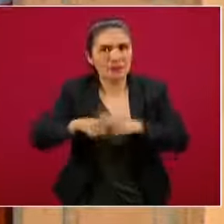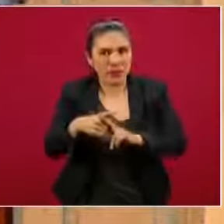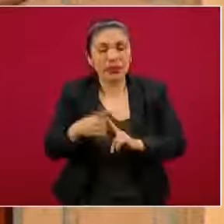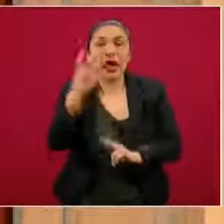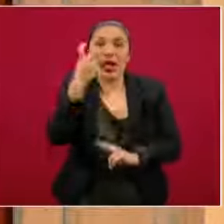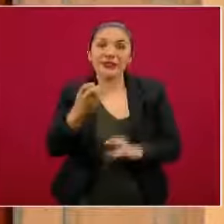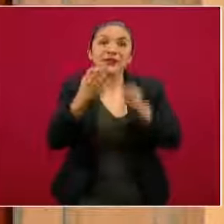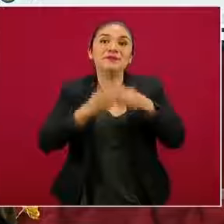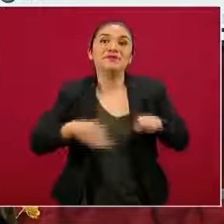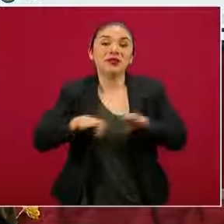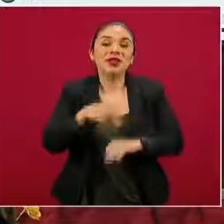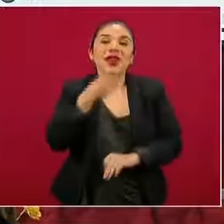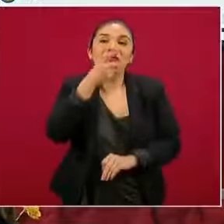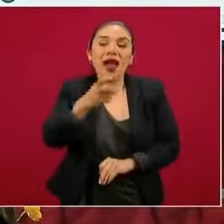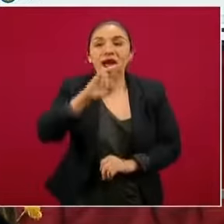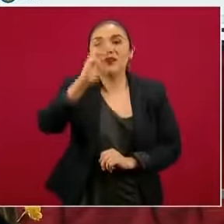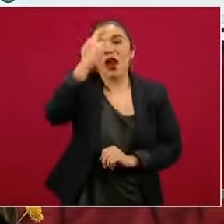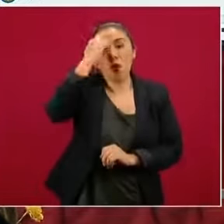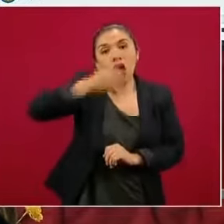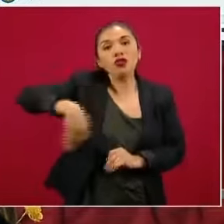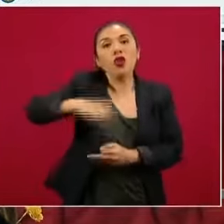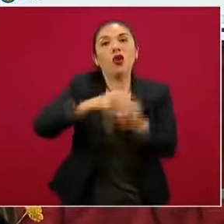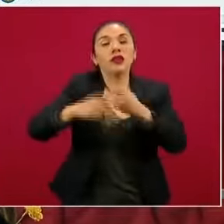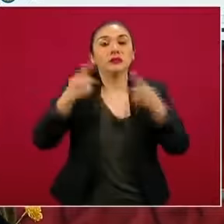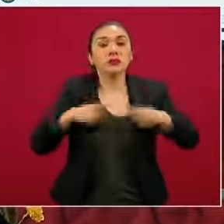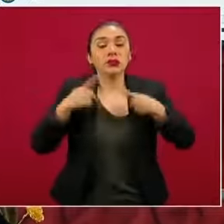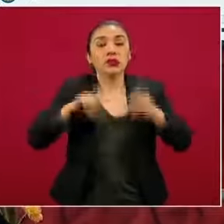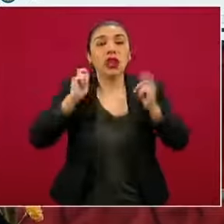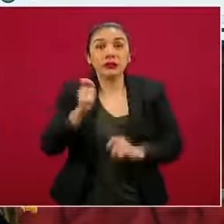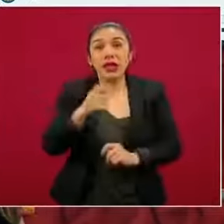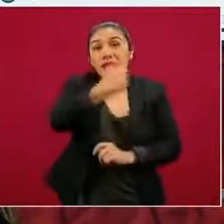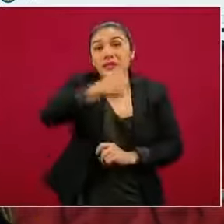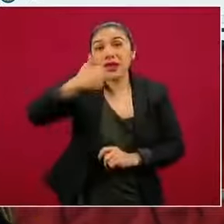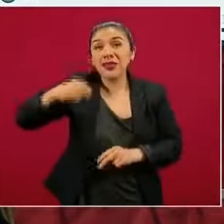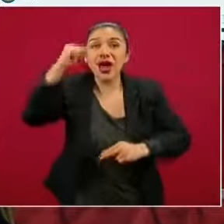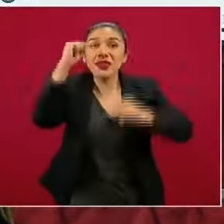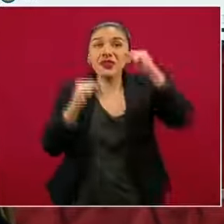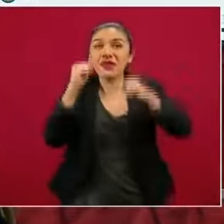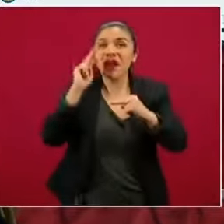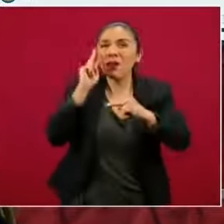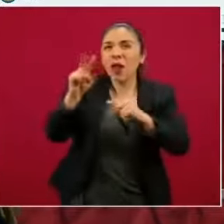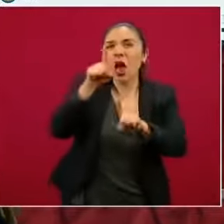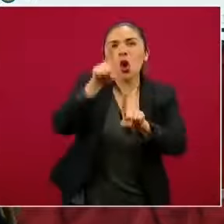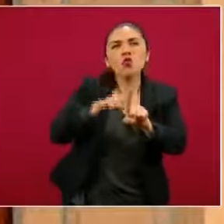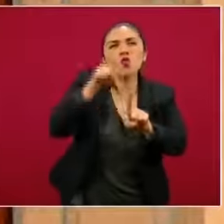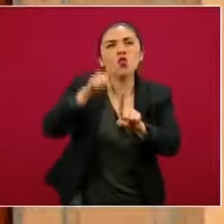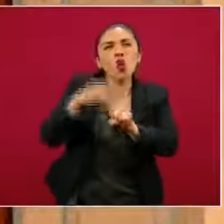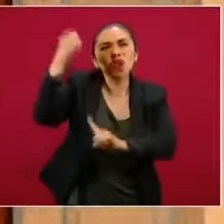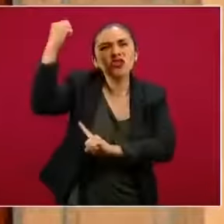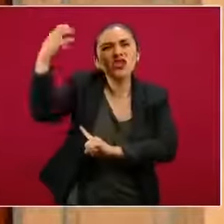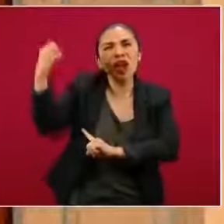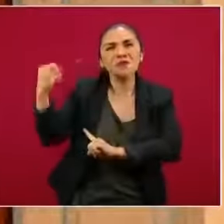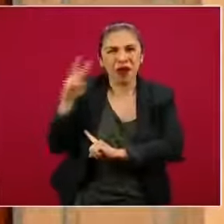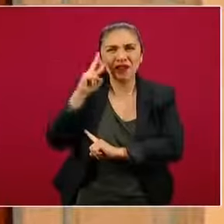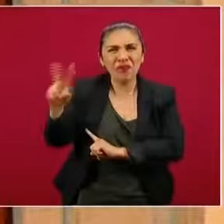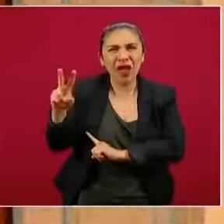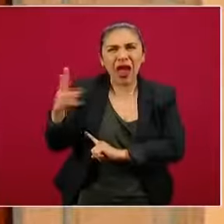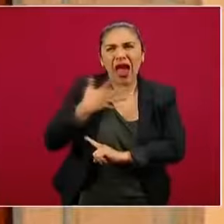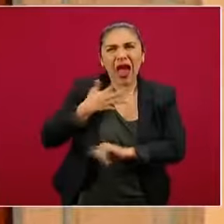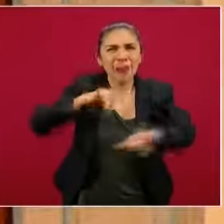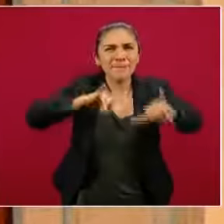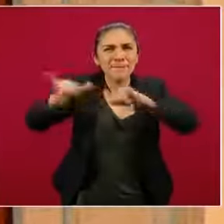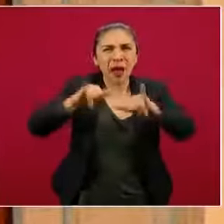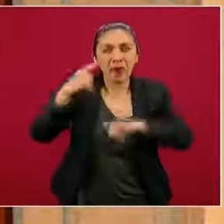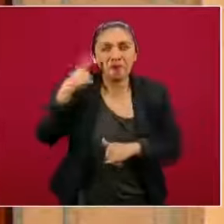es importante recordarle a la población que cada uno de los niveles de riesgo representados por los colores que vemos en el